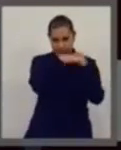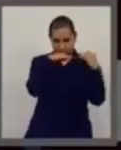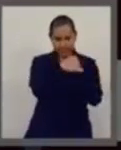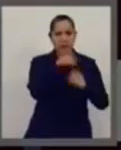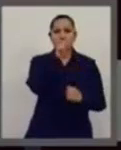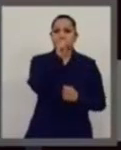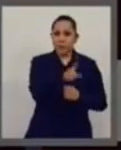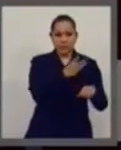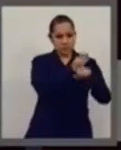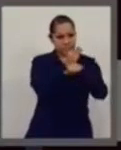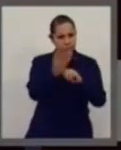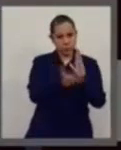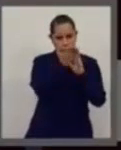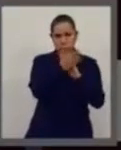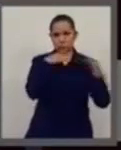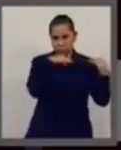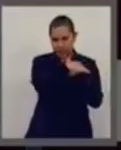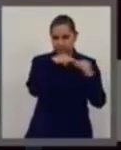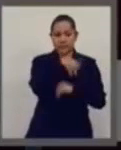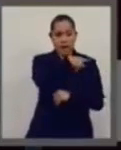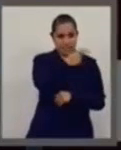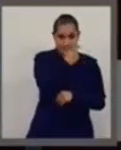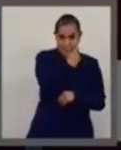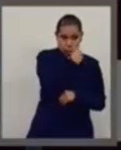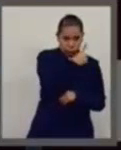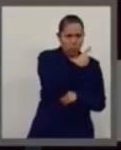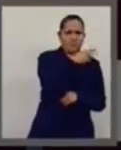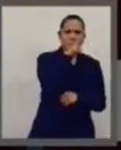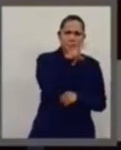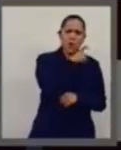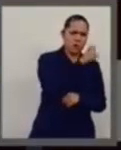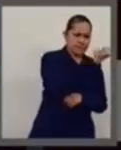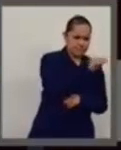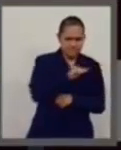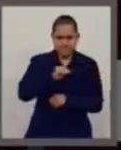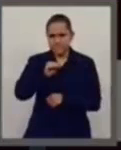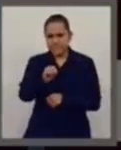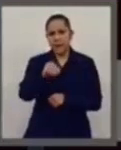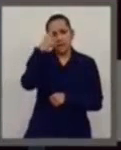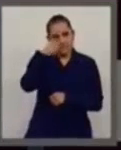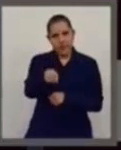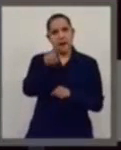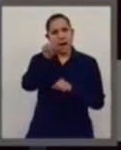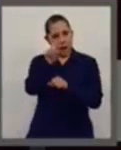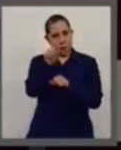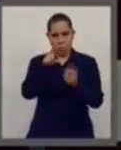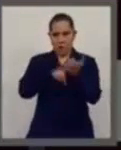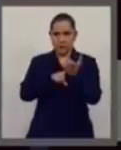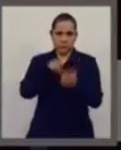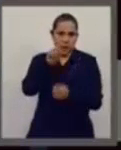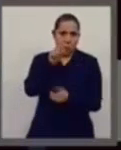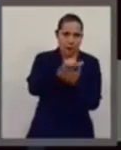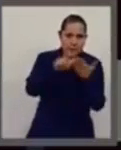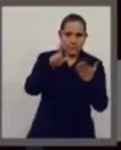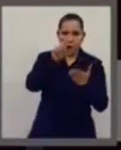construcción de carreteras para que sean canalizadas al subsidio de agua y agua potable de la Ciudad de México